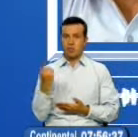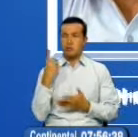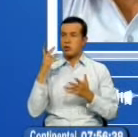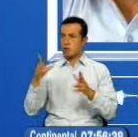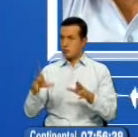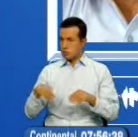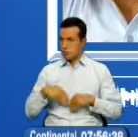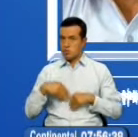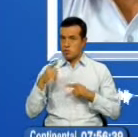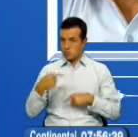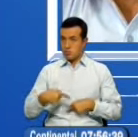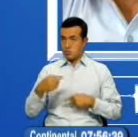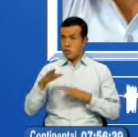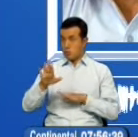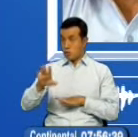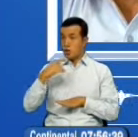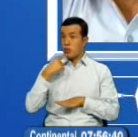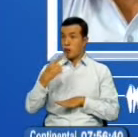acogemos, digamos, la palabra